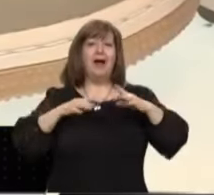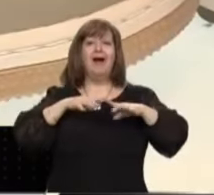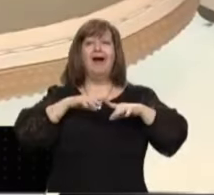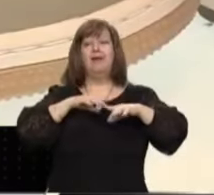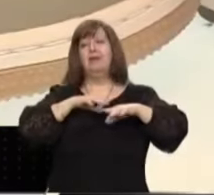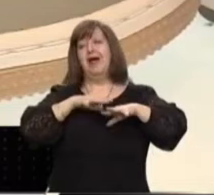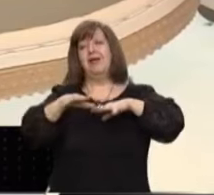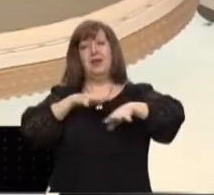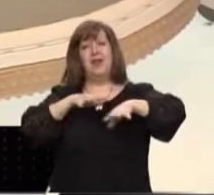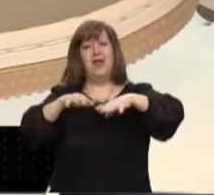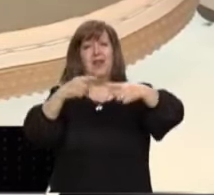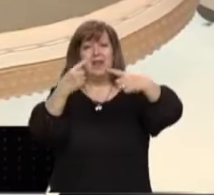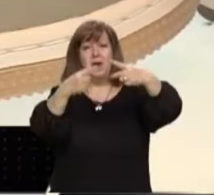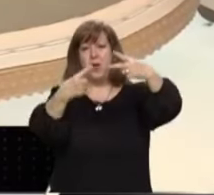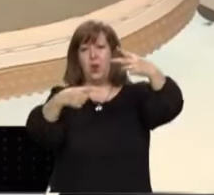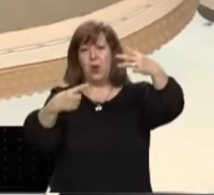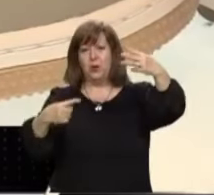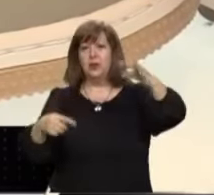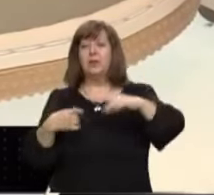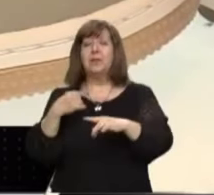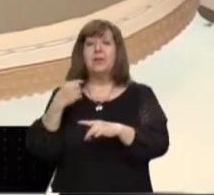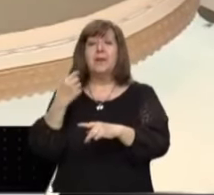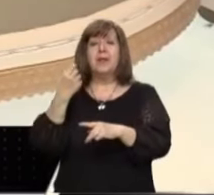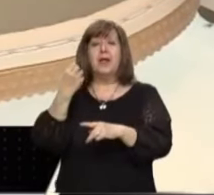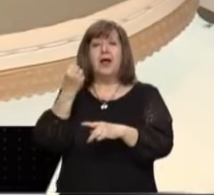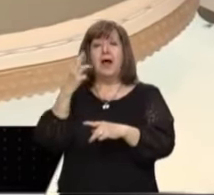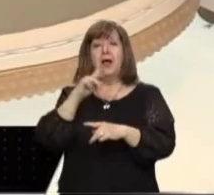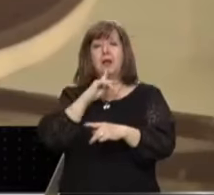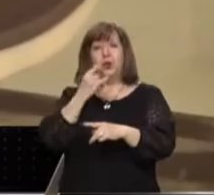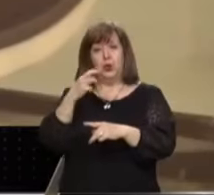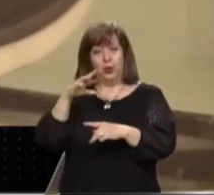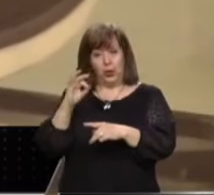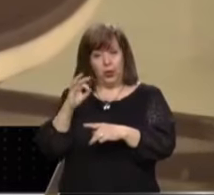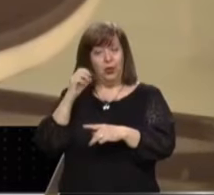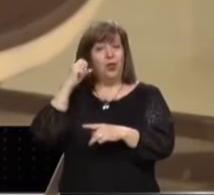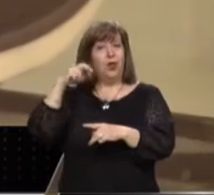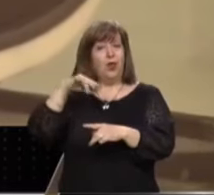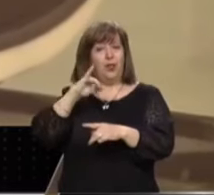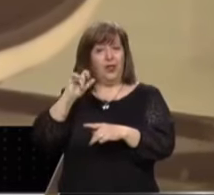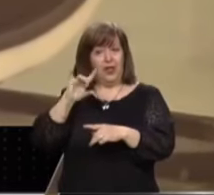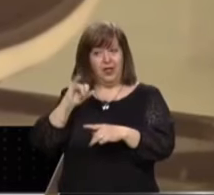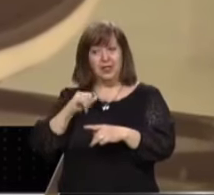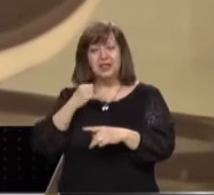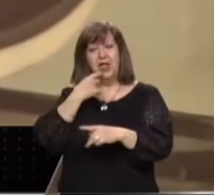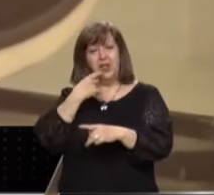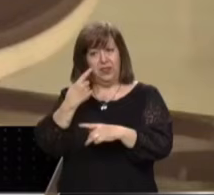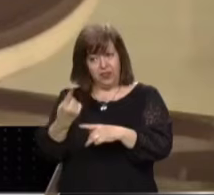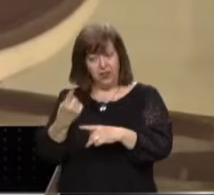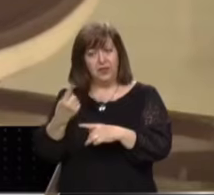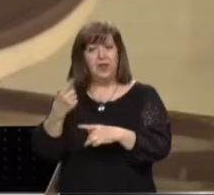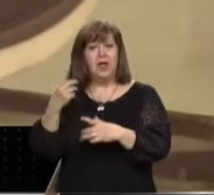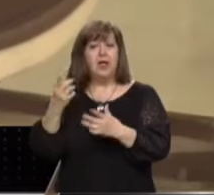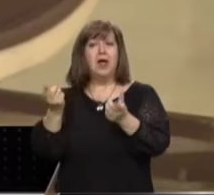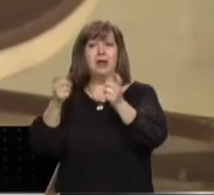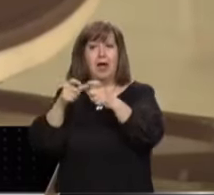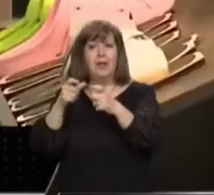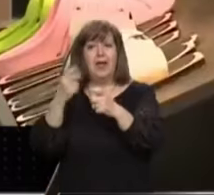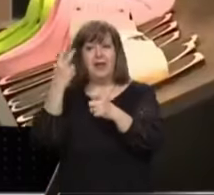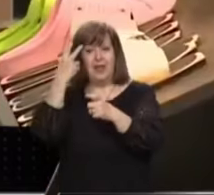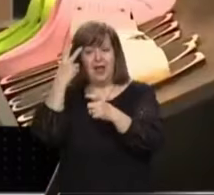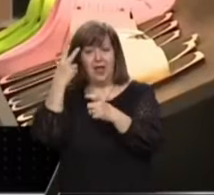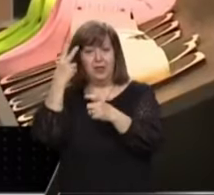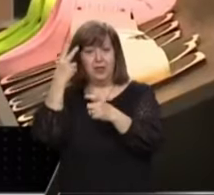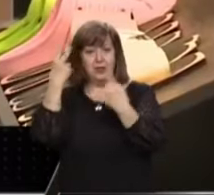ocupación hotelera? Bueno, según datos de Arturo González, director de la Cámara de Turismo de la provincia de Mendoza, dice que hasta el